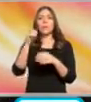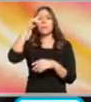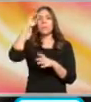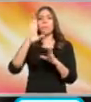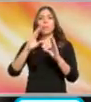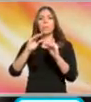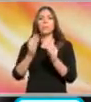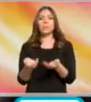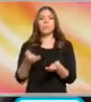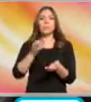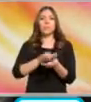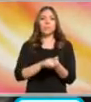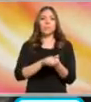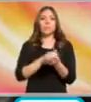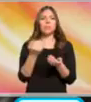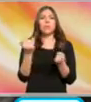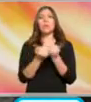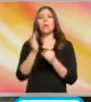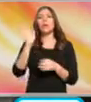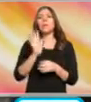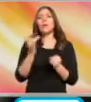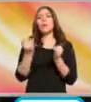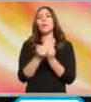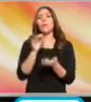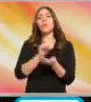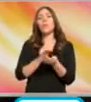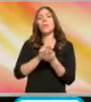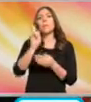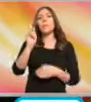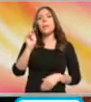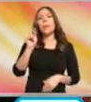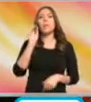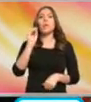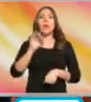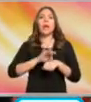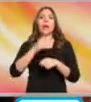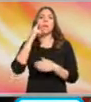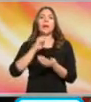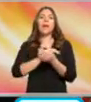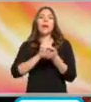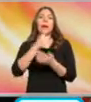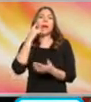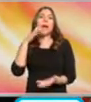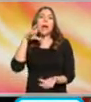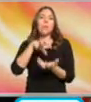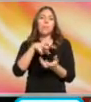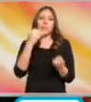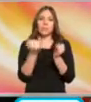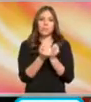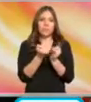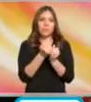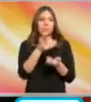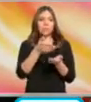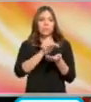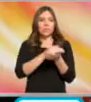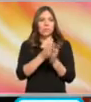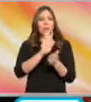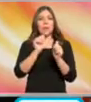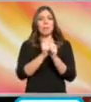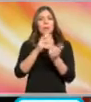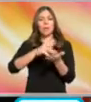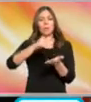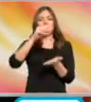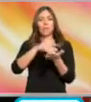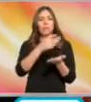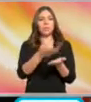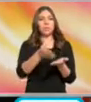Perfecto. hiciéramos tortitas, por ejemplo, de las de carne para hamburguesa. Exacto, o de papa, inclusive O de hasta papa, como de exacto, papa, exactamente. exacto. Ya que la tenemos así, nos vamos con el pan